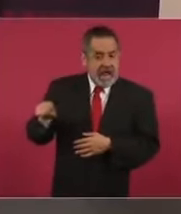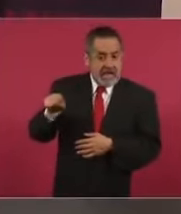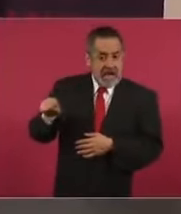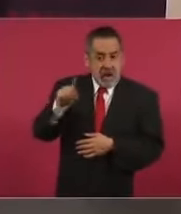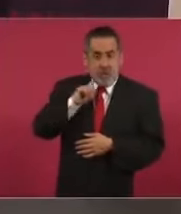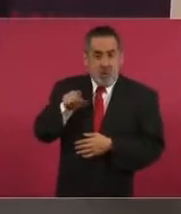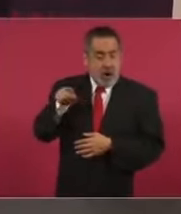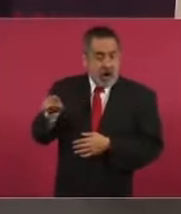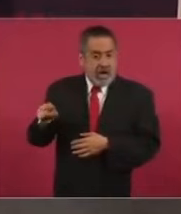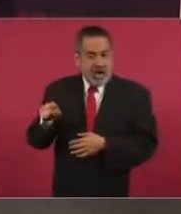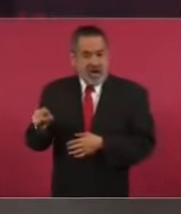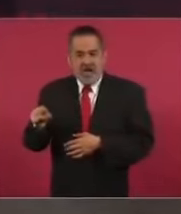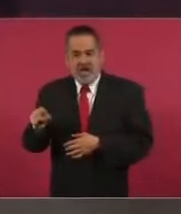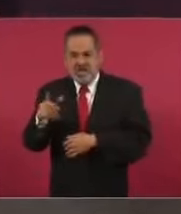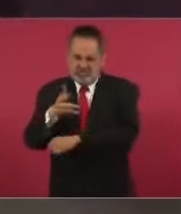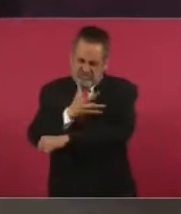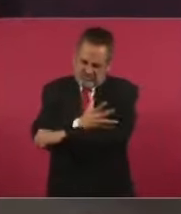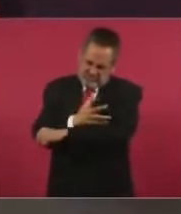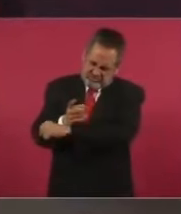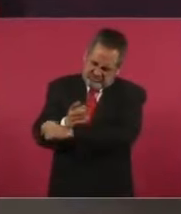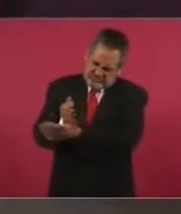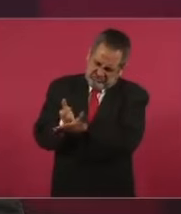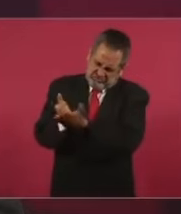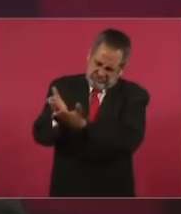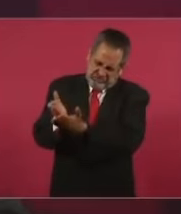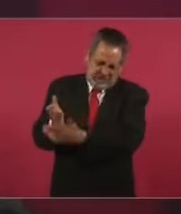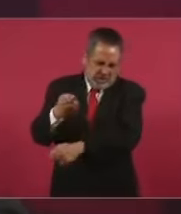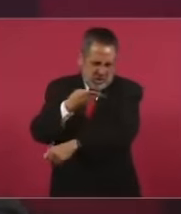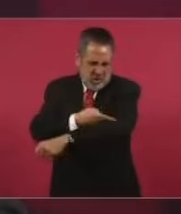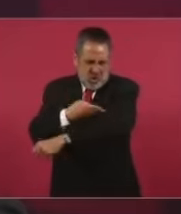es una mujer íntegra, honesta,